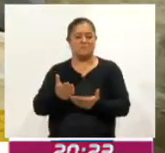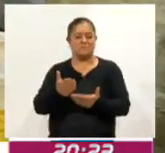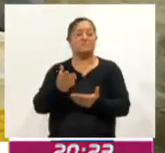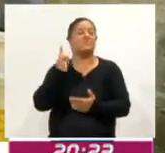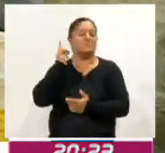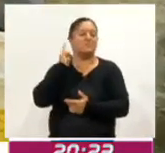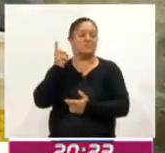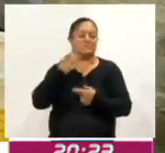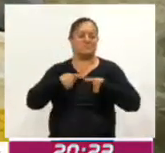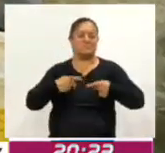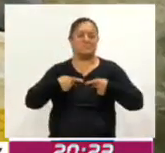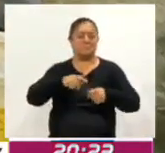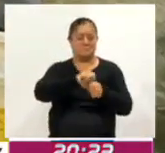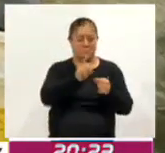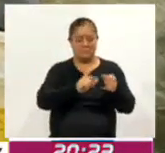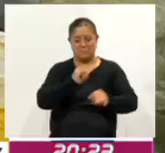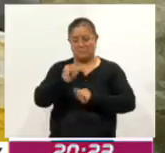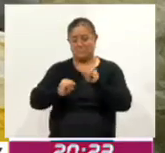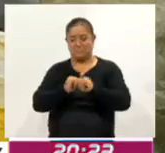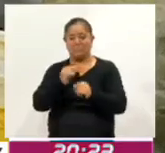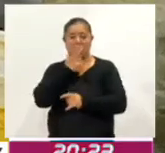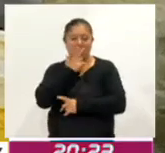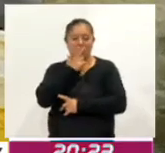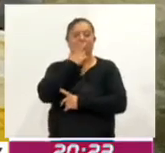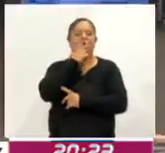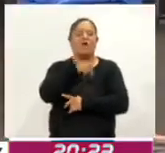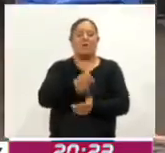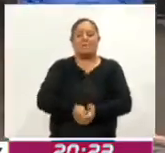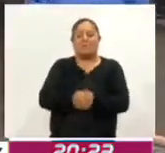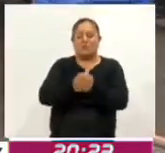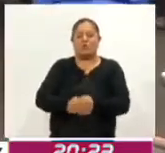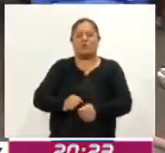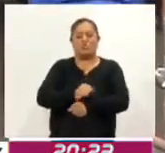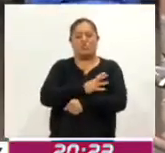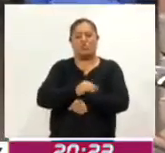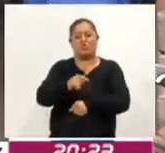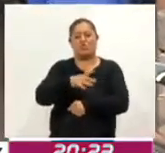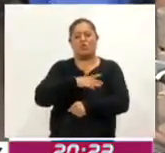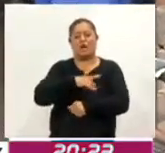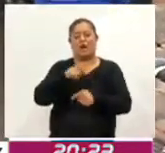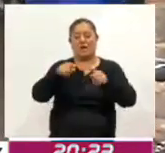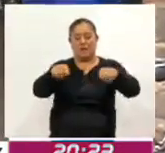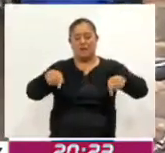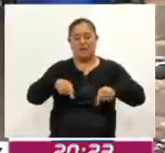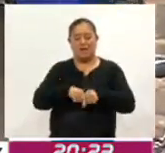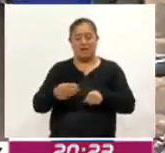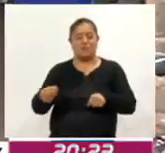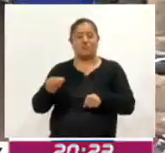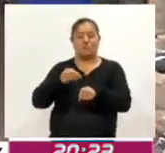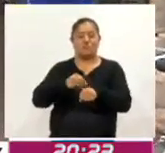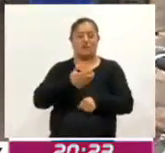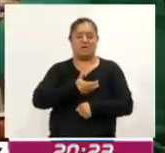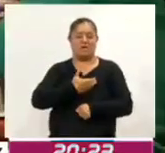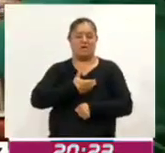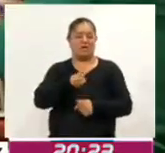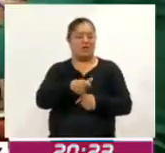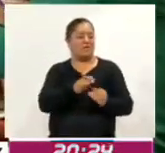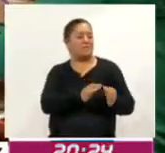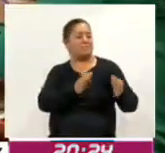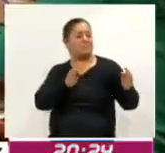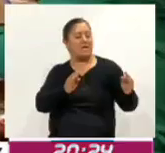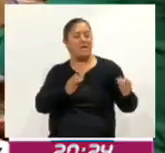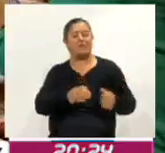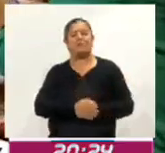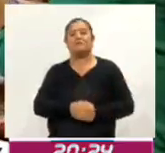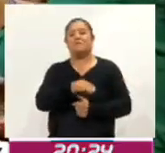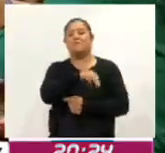internacionales, quienes disfrutarán de los partidos de voleibol de playa que se efectuarán en las canchas que se han habitado en la explanada del Museo de Arte de Tlaxcala y